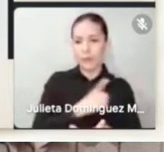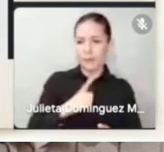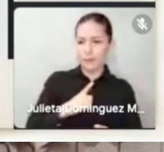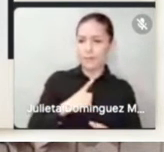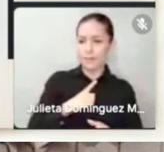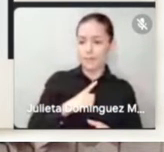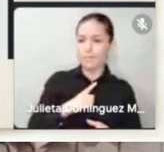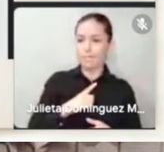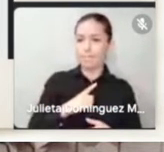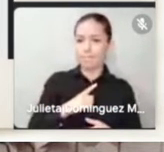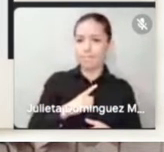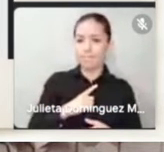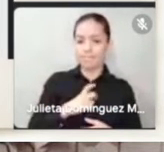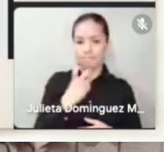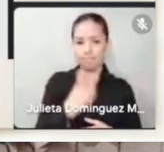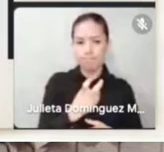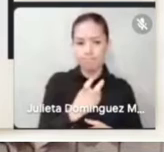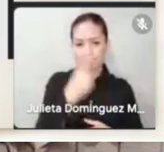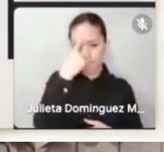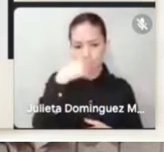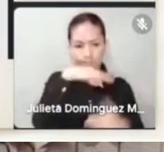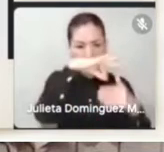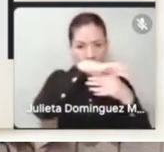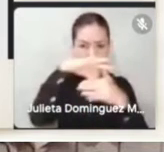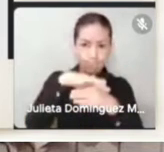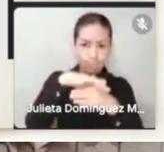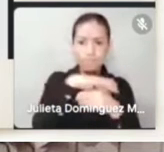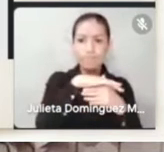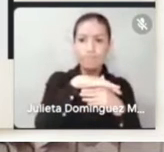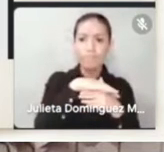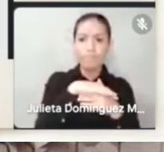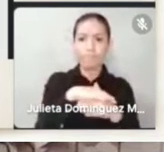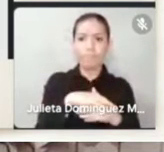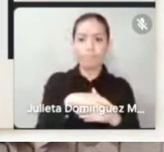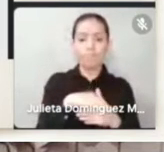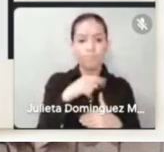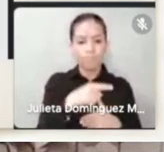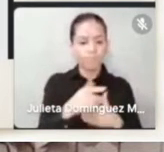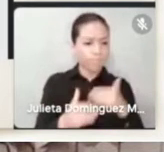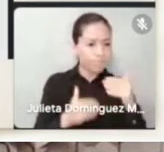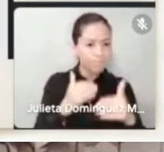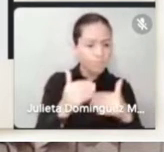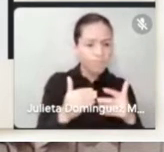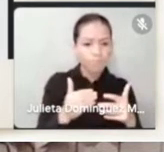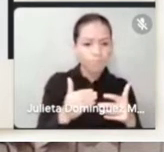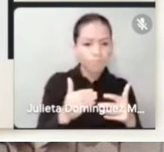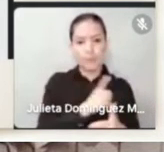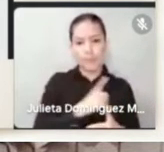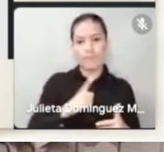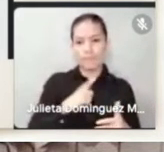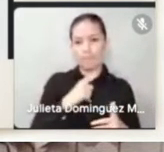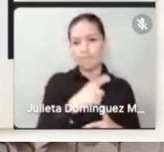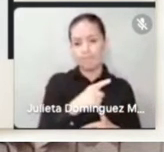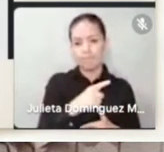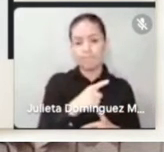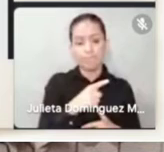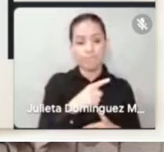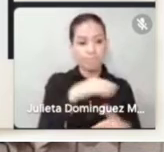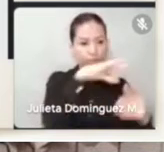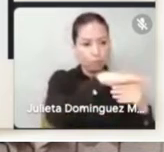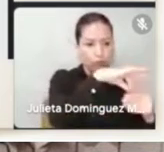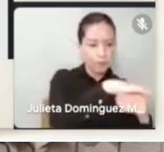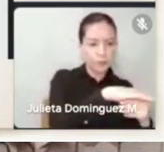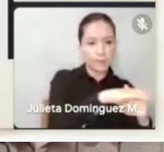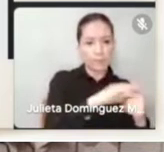determinante para el resultado de la elección, y para que la determinancia se actualice, debe existir una diferencia entre la votación obtenida entre el